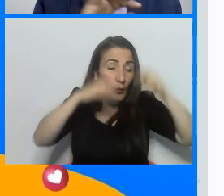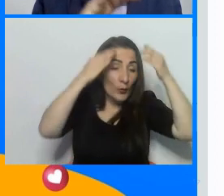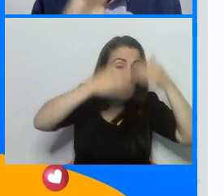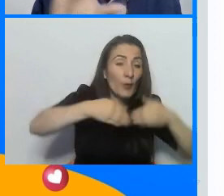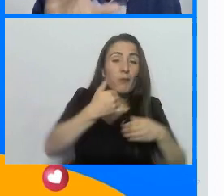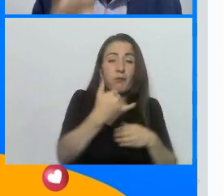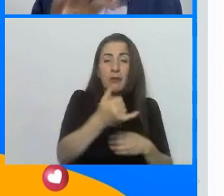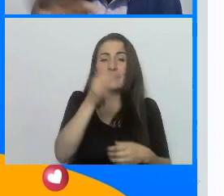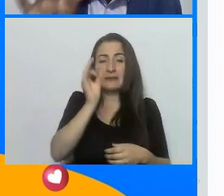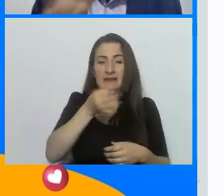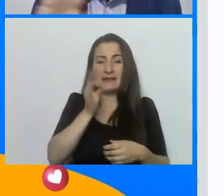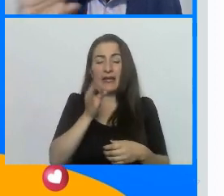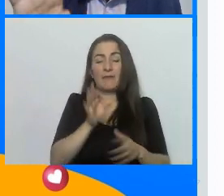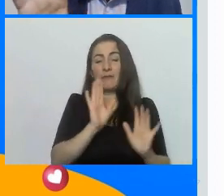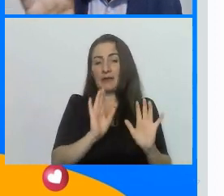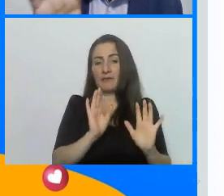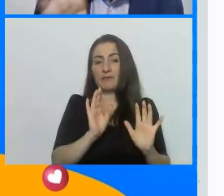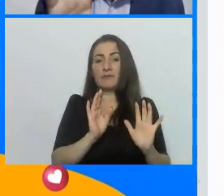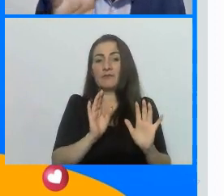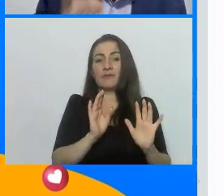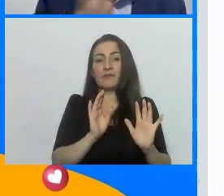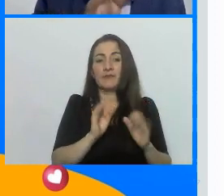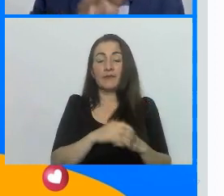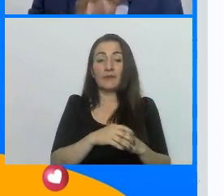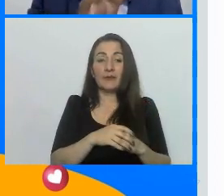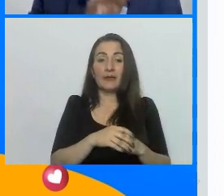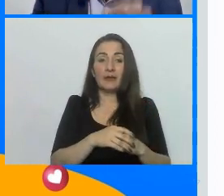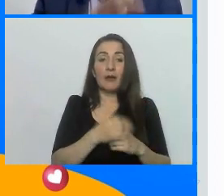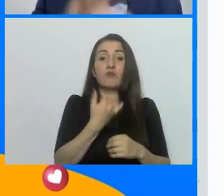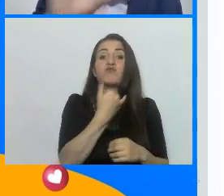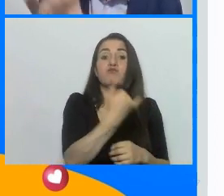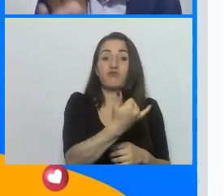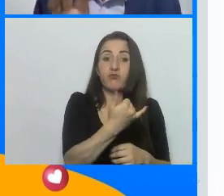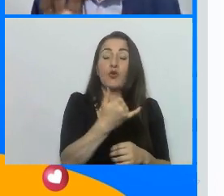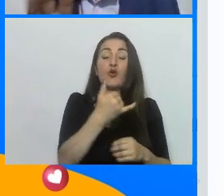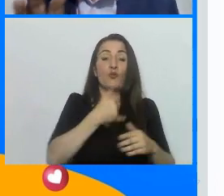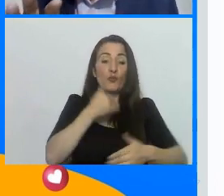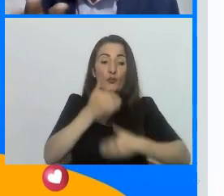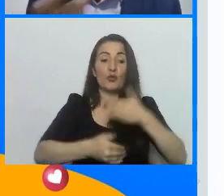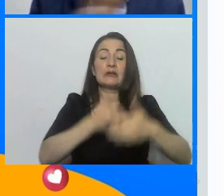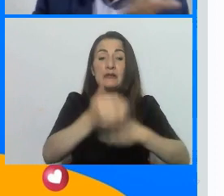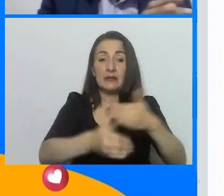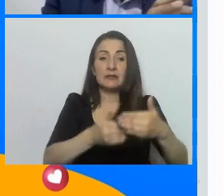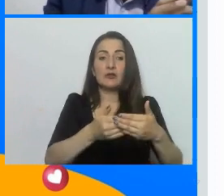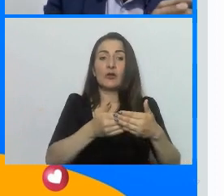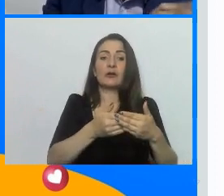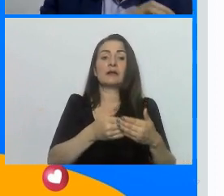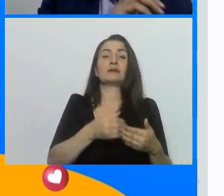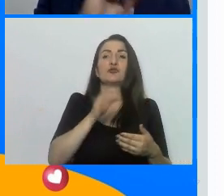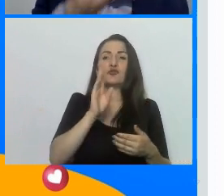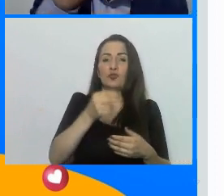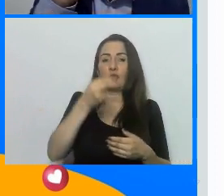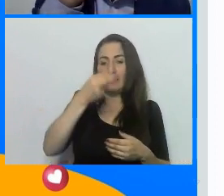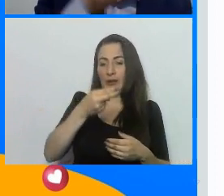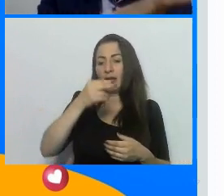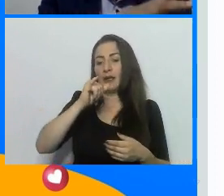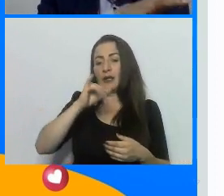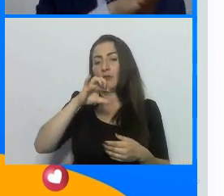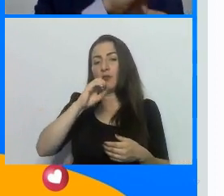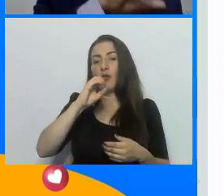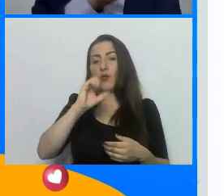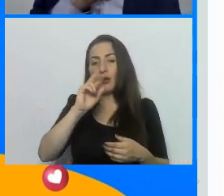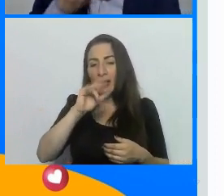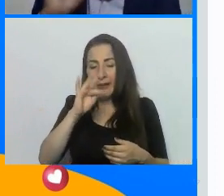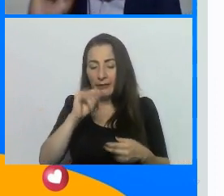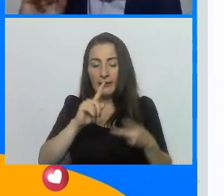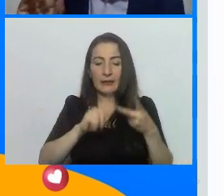lado, ¿no? Siempre ha estado ahí latente en todos los procesos, desde Hipócrates, pasando por